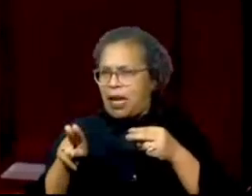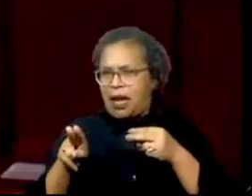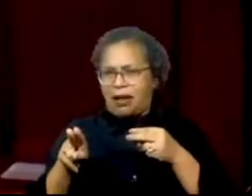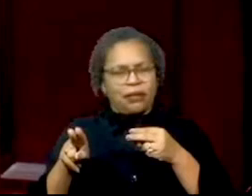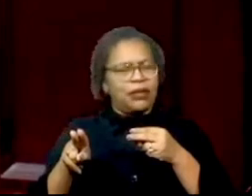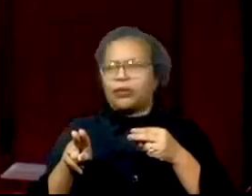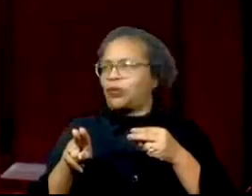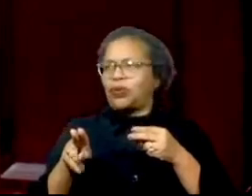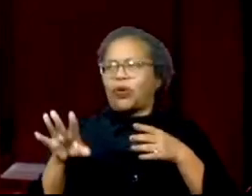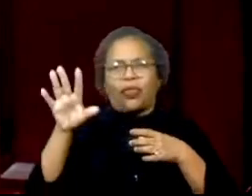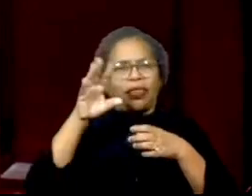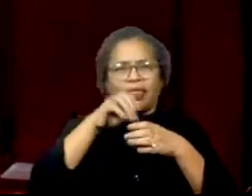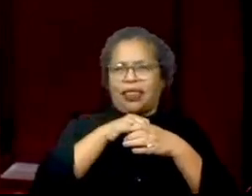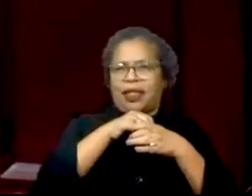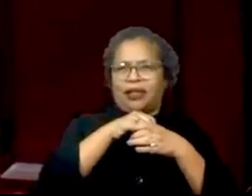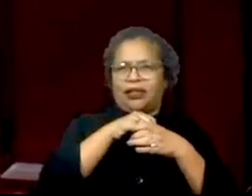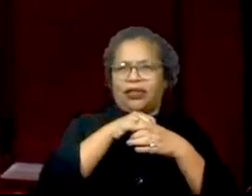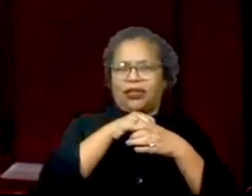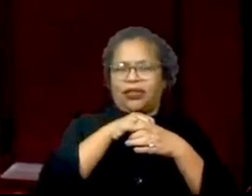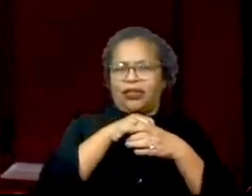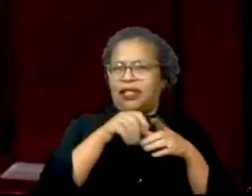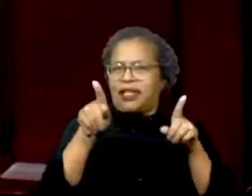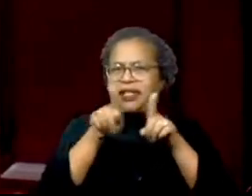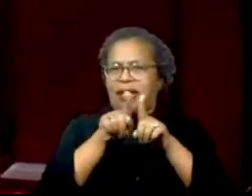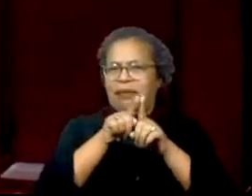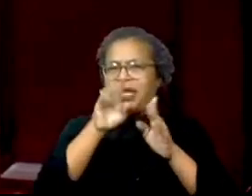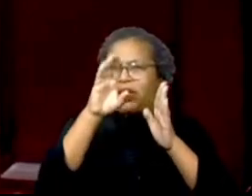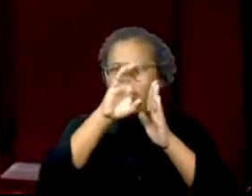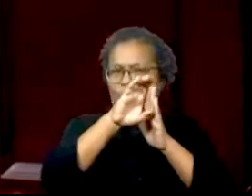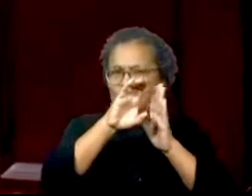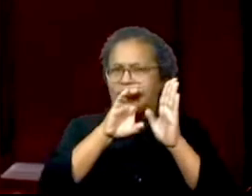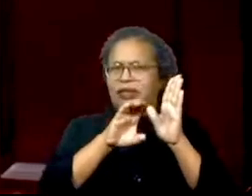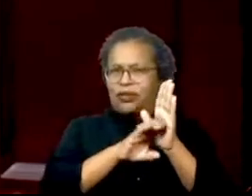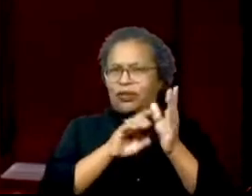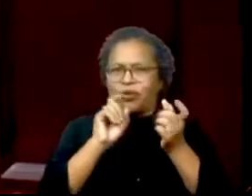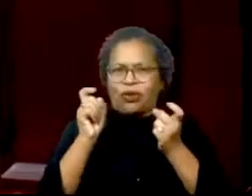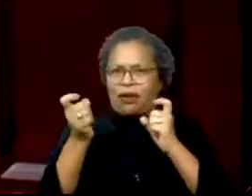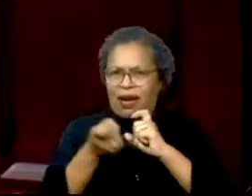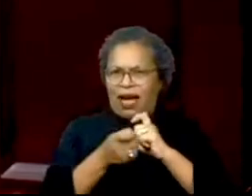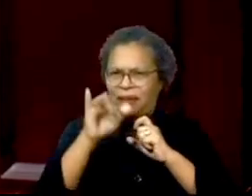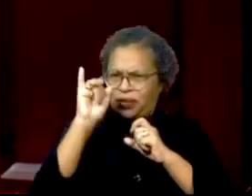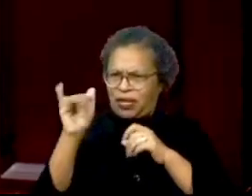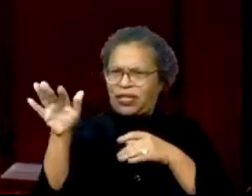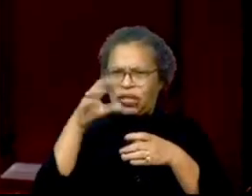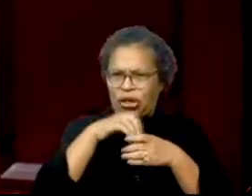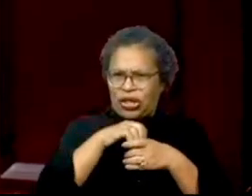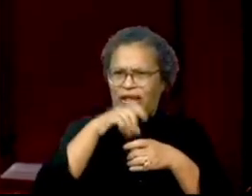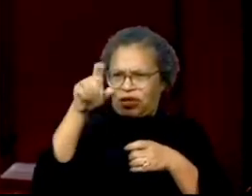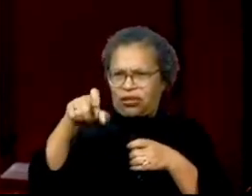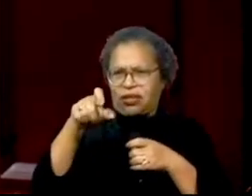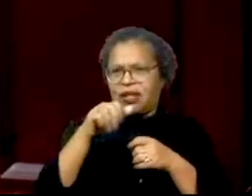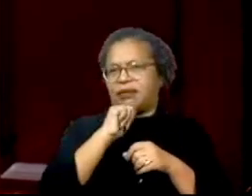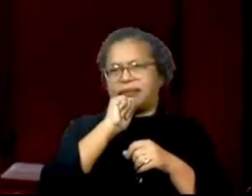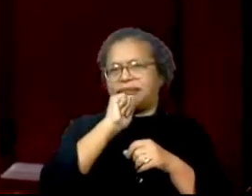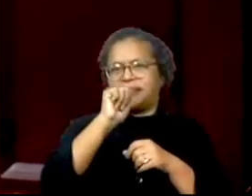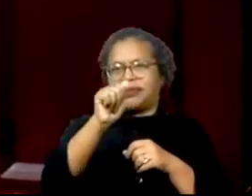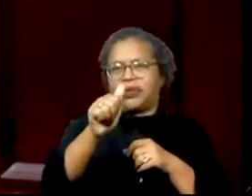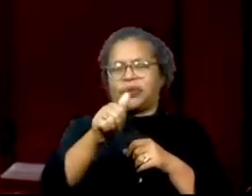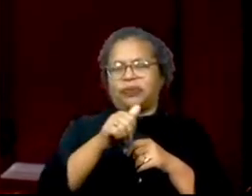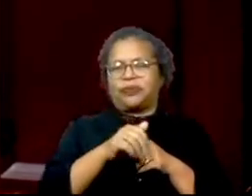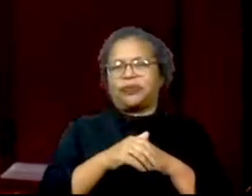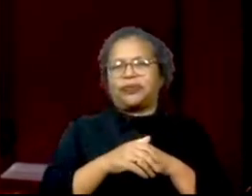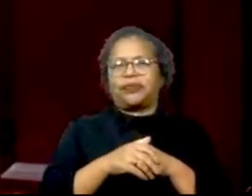permanente de la reforma que se está haciendo a la Constitución de la República